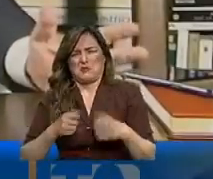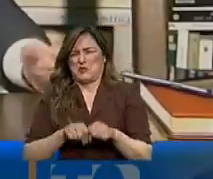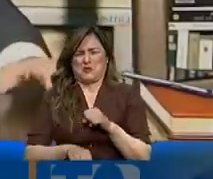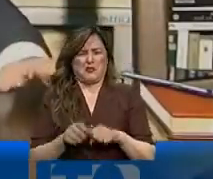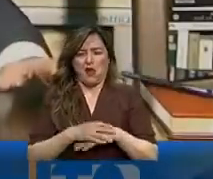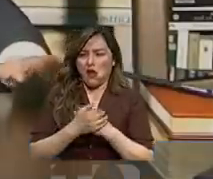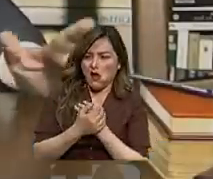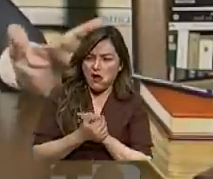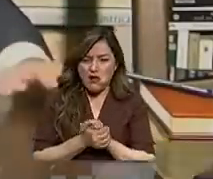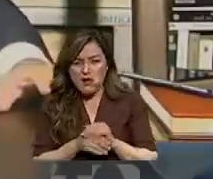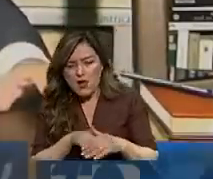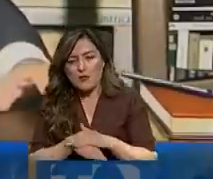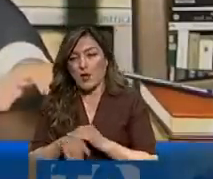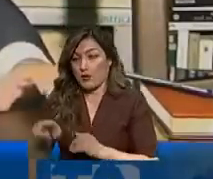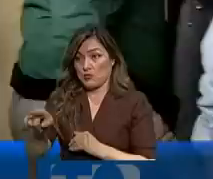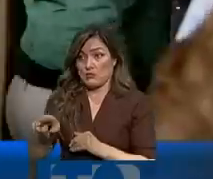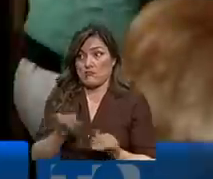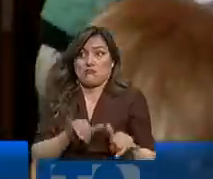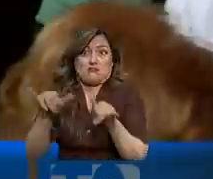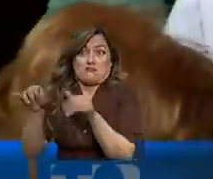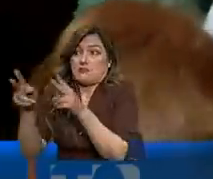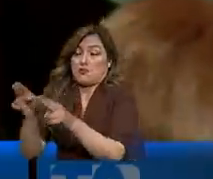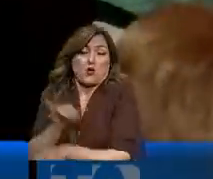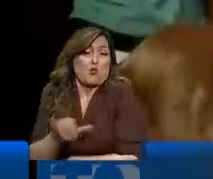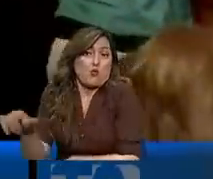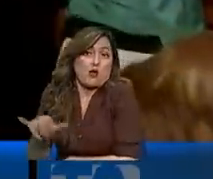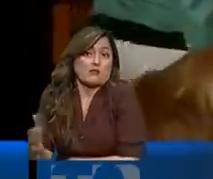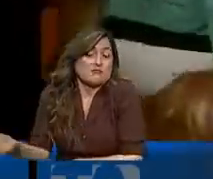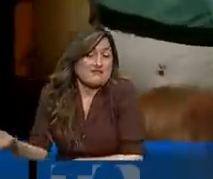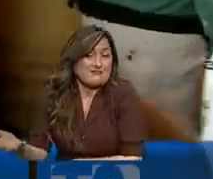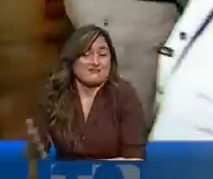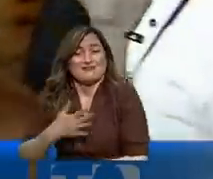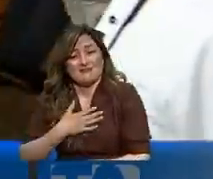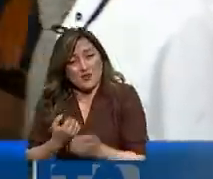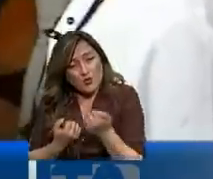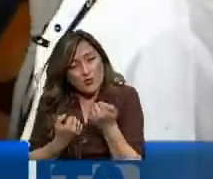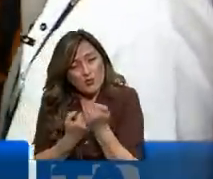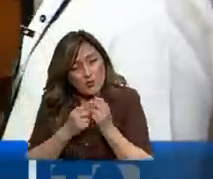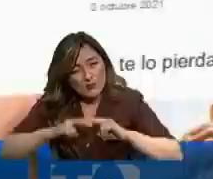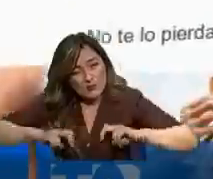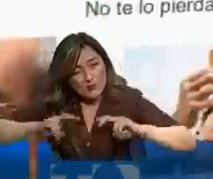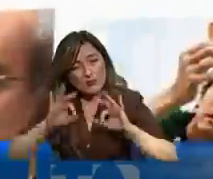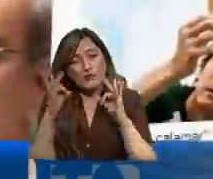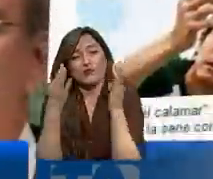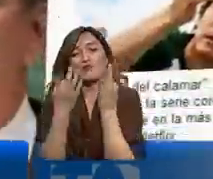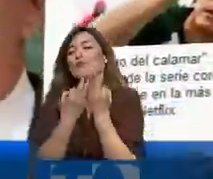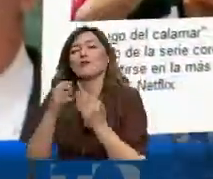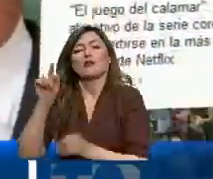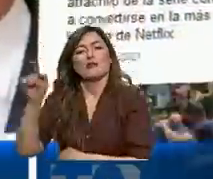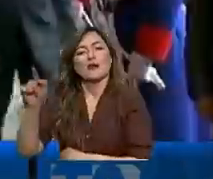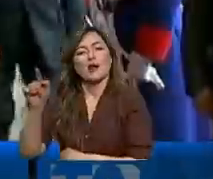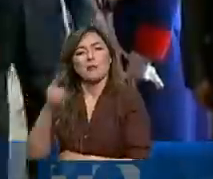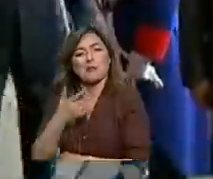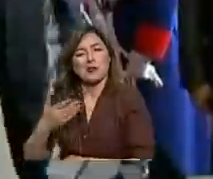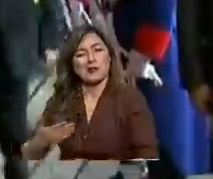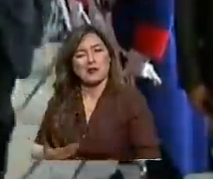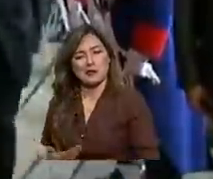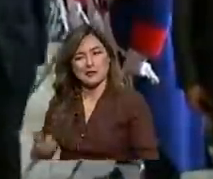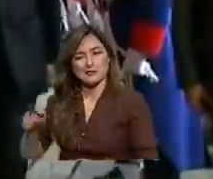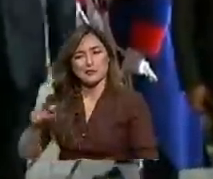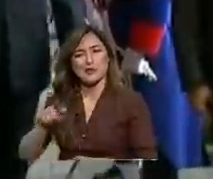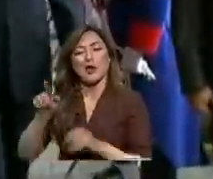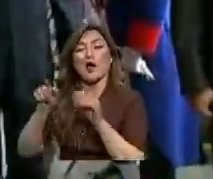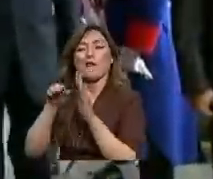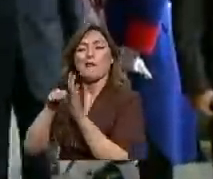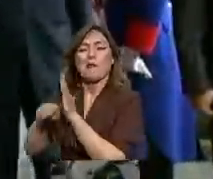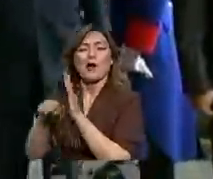Con ese criterio, usted también lo es. Aseguró que él no apoyará que se investigue a la familia del presidente por los Pandora Papers. Conminó al presidente